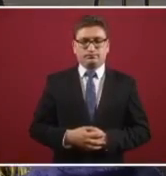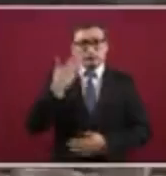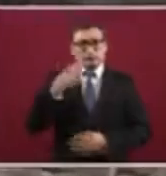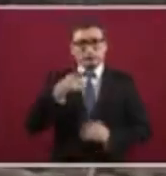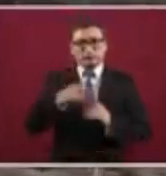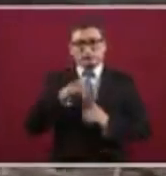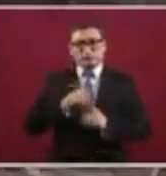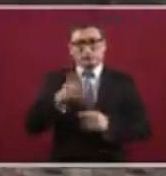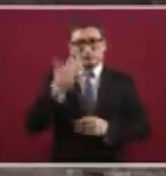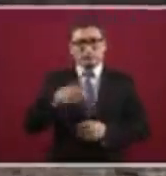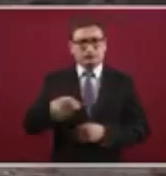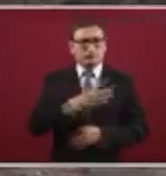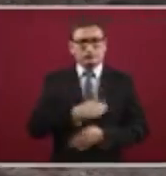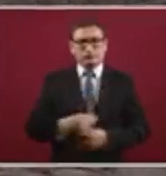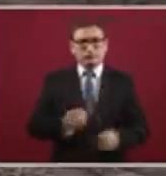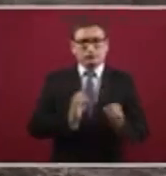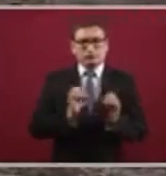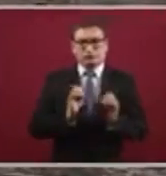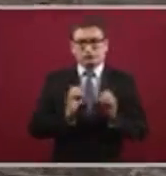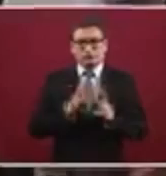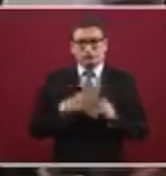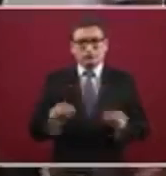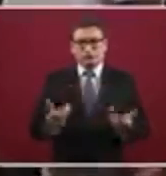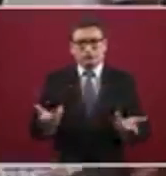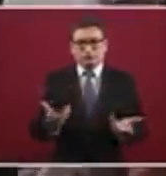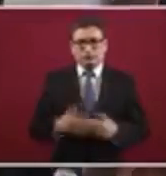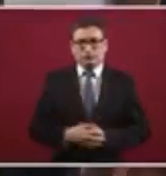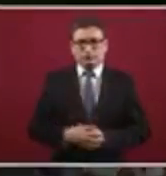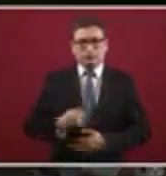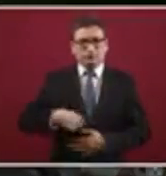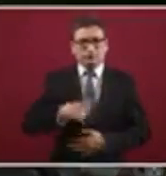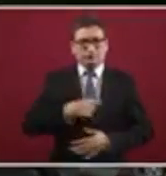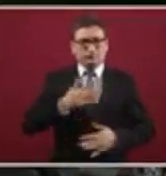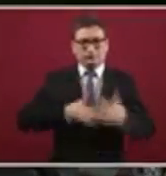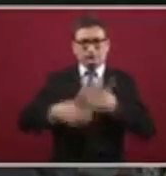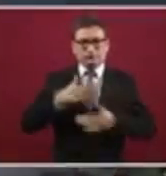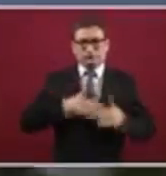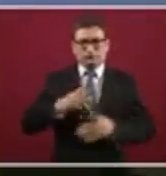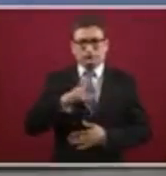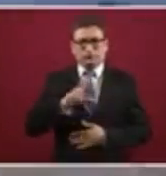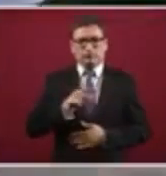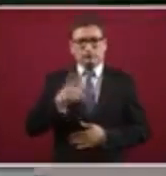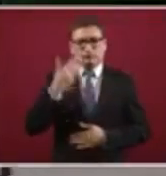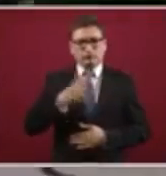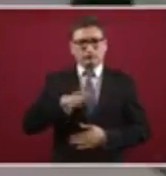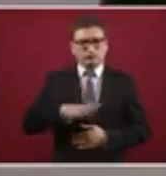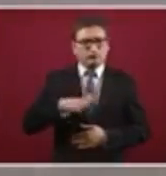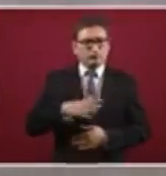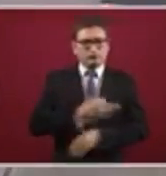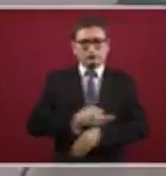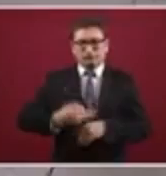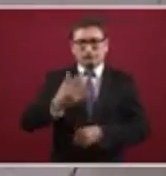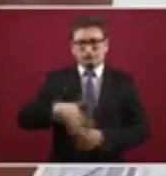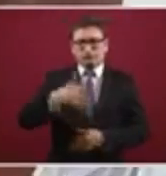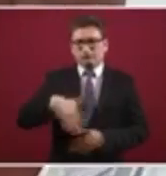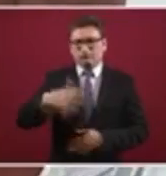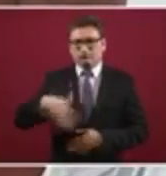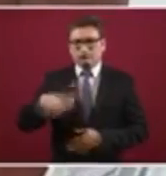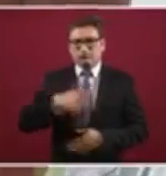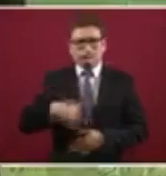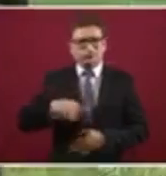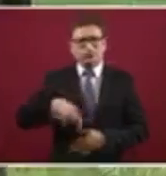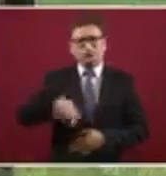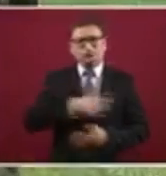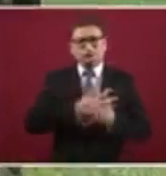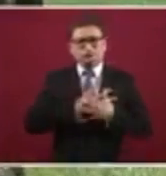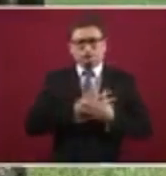una segunda, en donde la operación fundamentalmente se dio en el municipio de Iguala y en su zona suburbana. No